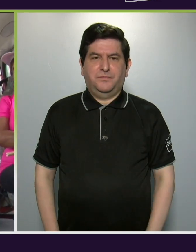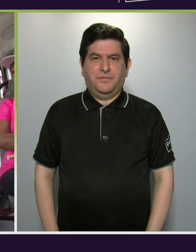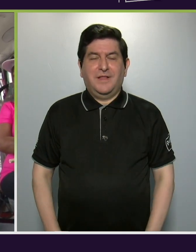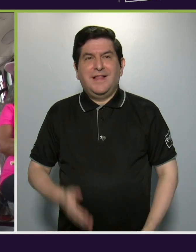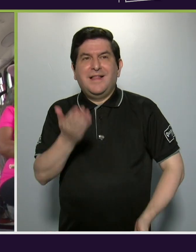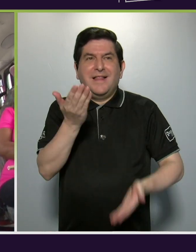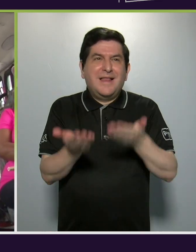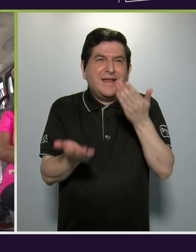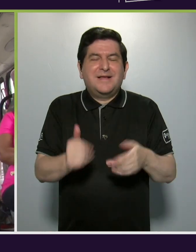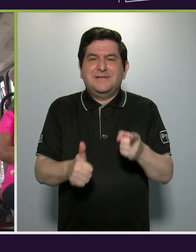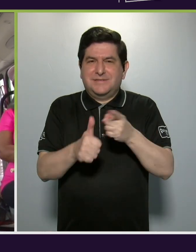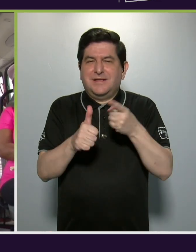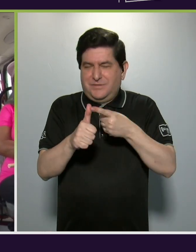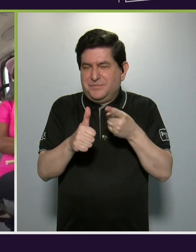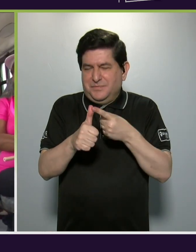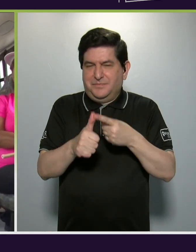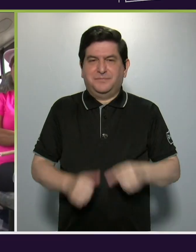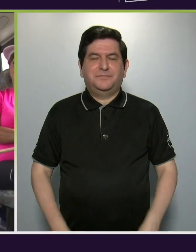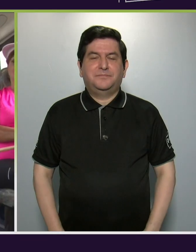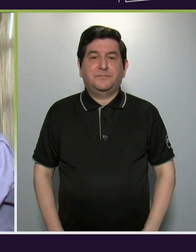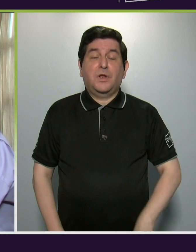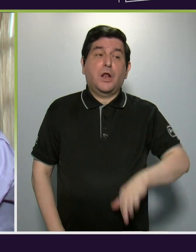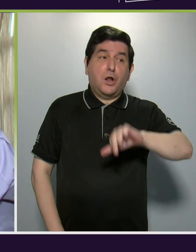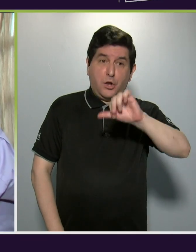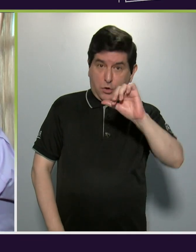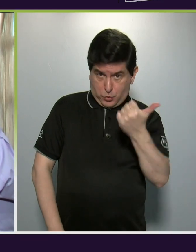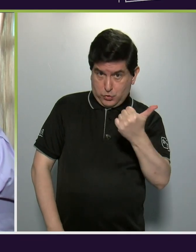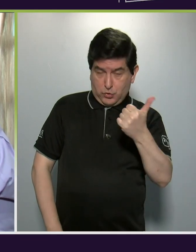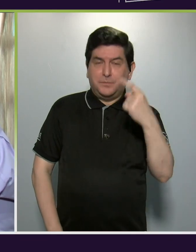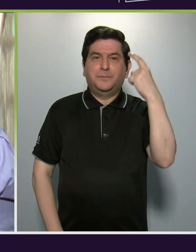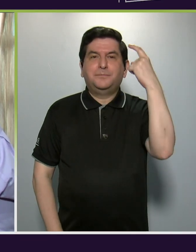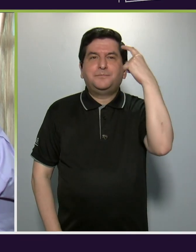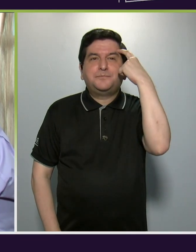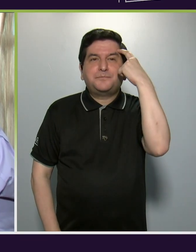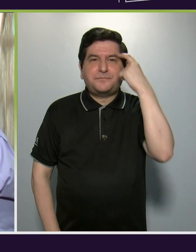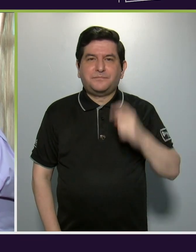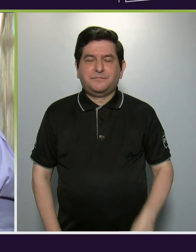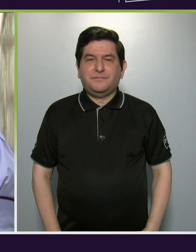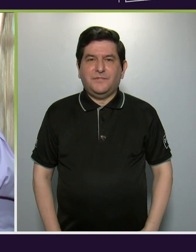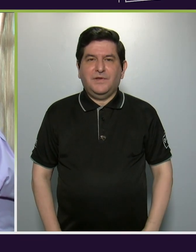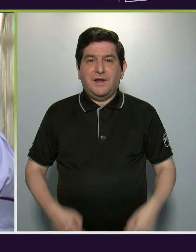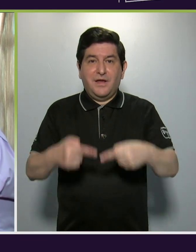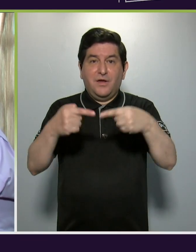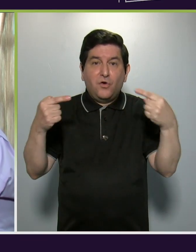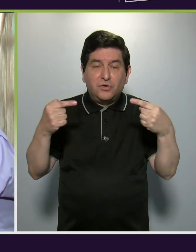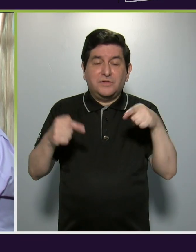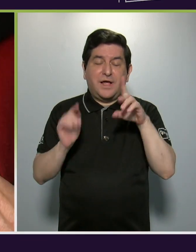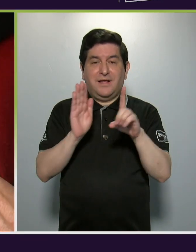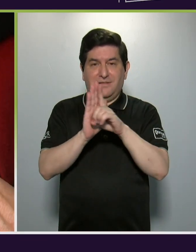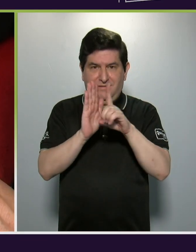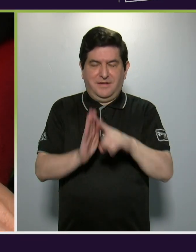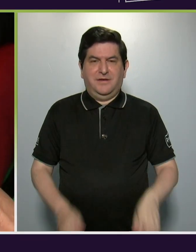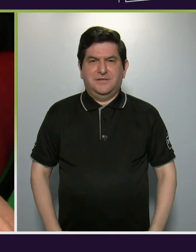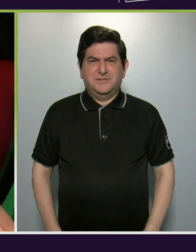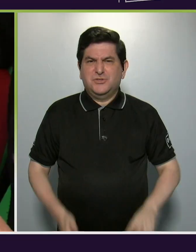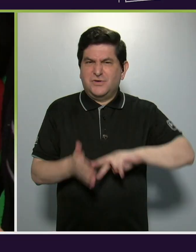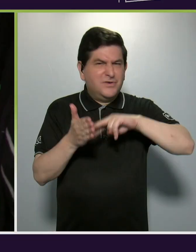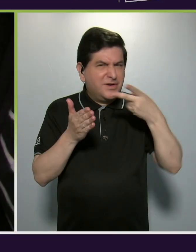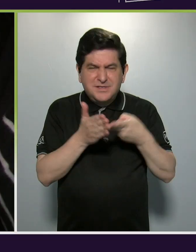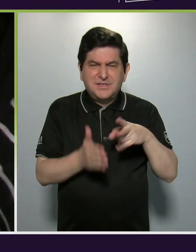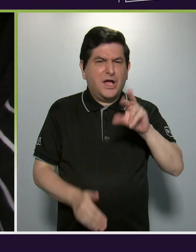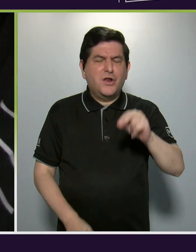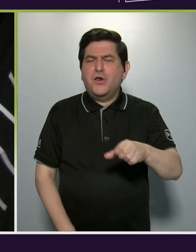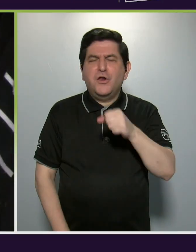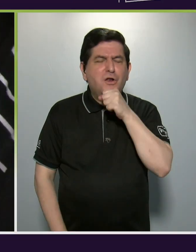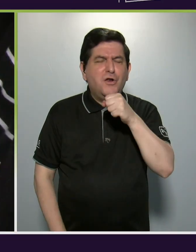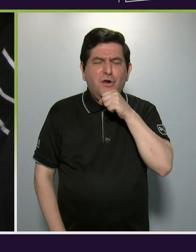de repente es el primer elemento. Lo otro entonces es pensar en contraposición al derecho. ¿Qué significaría no